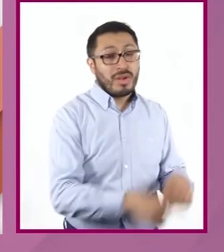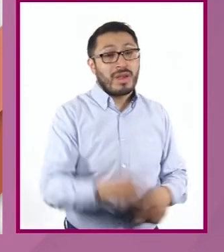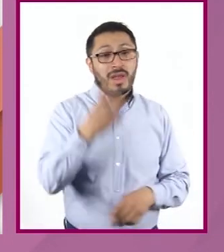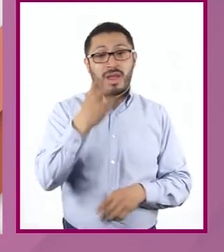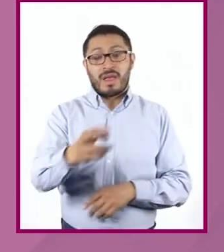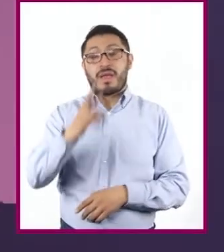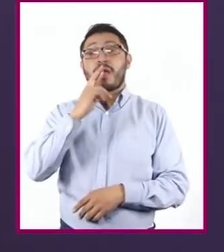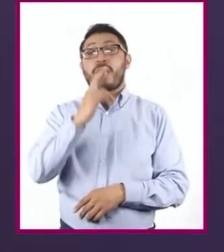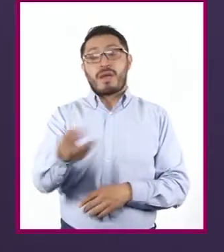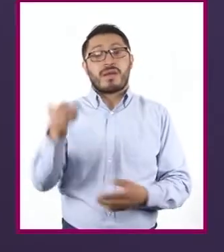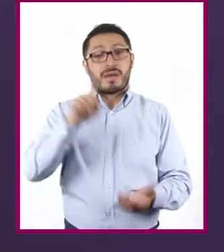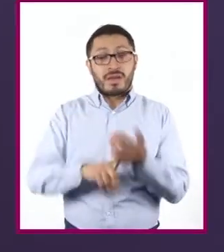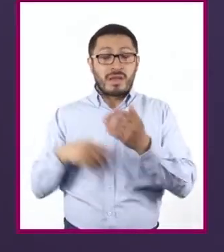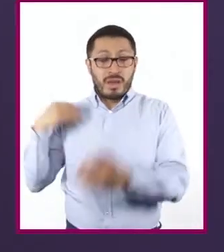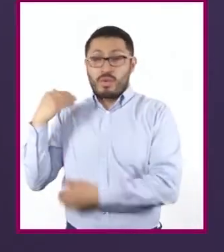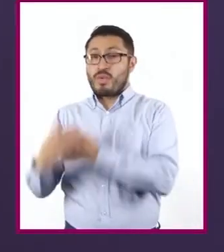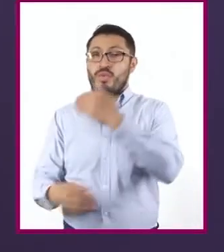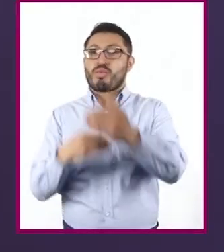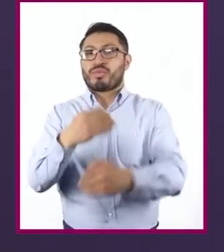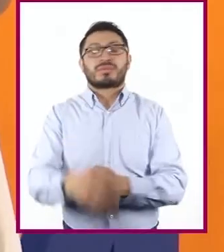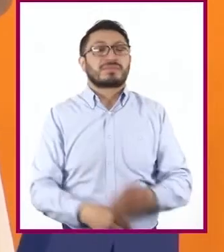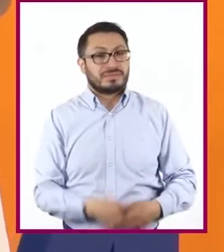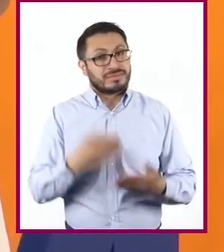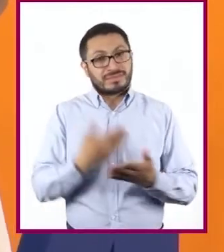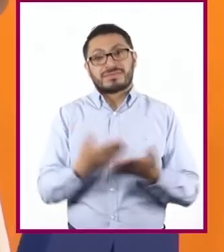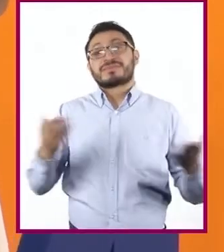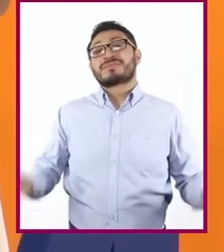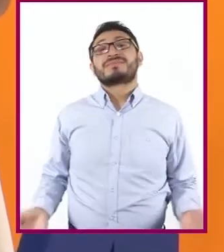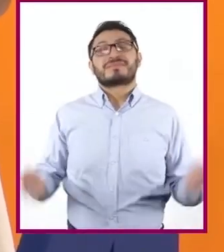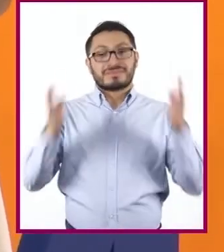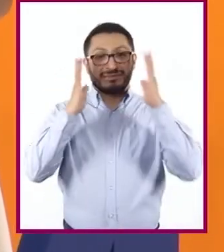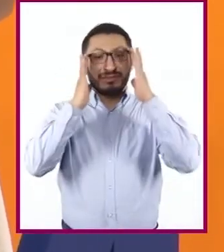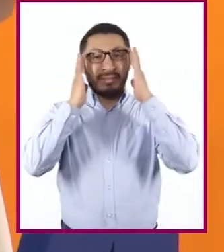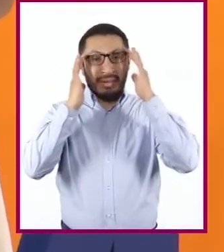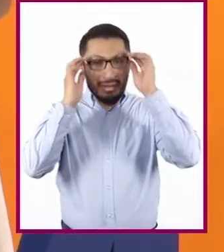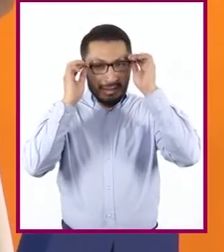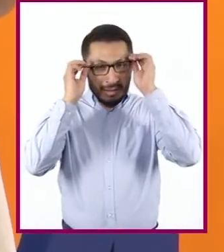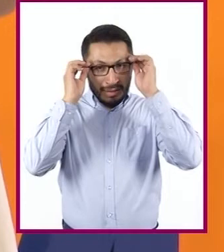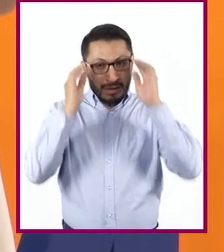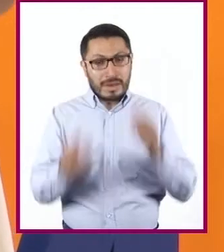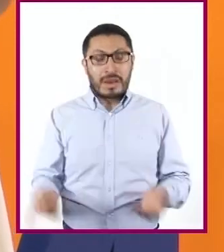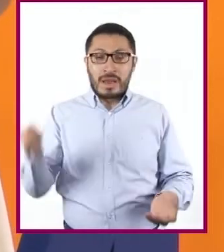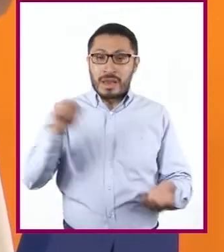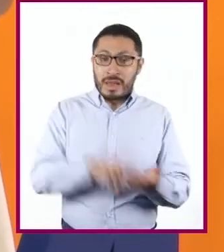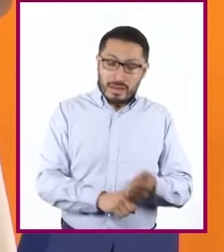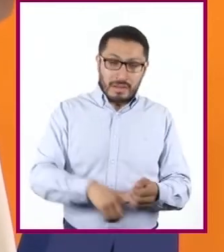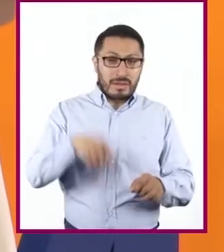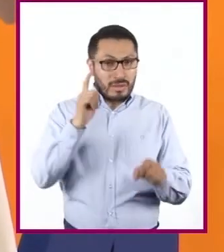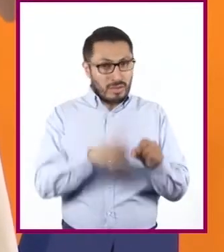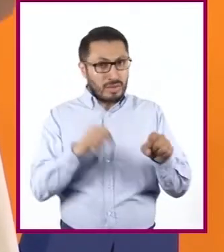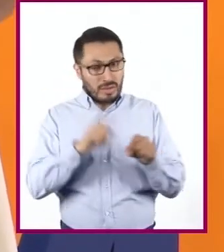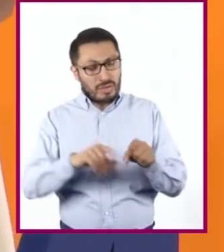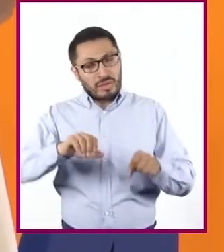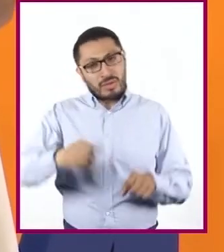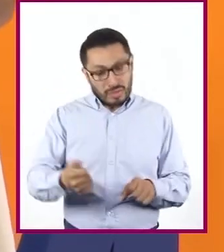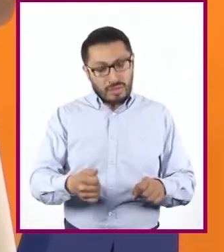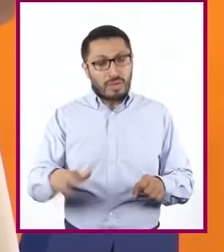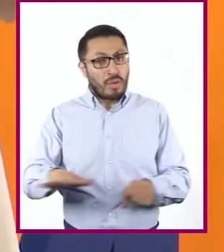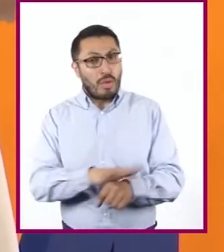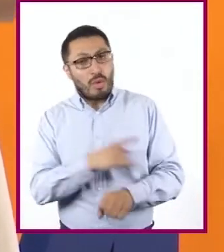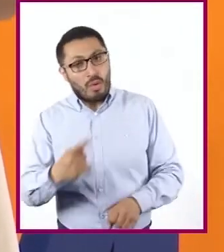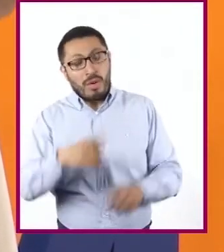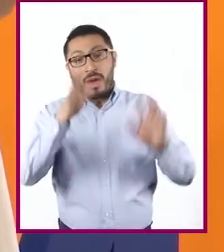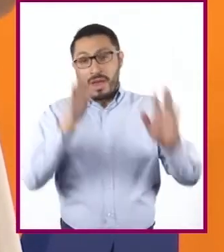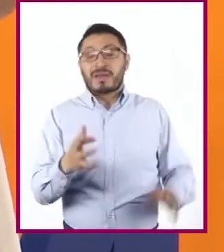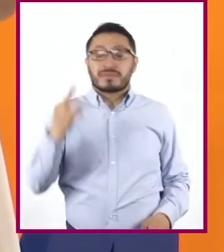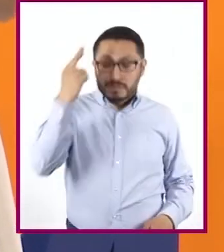resultado de la evolución. Ahora, llegó el momento de incluir un color más, porque además de lo que hemos ya